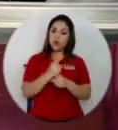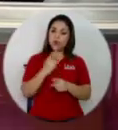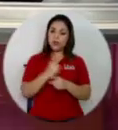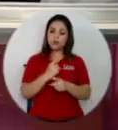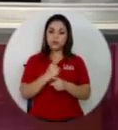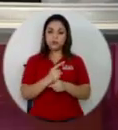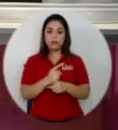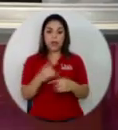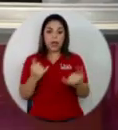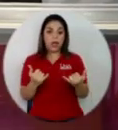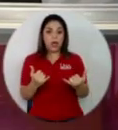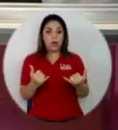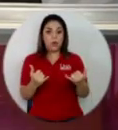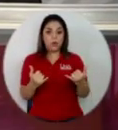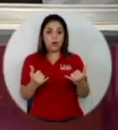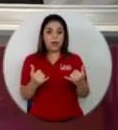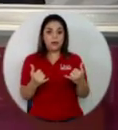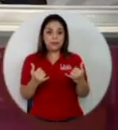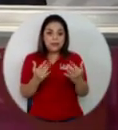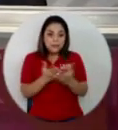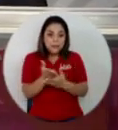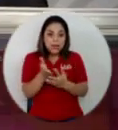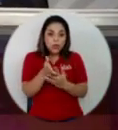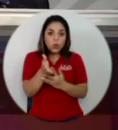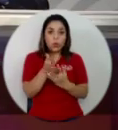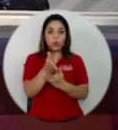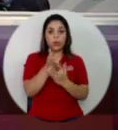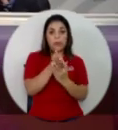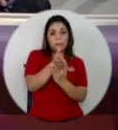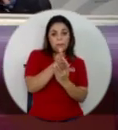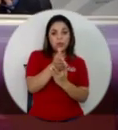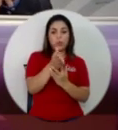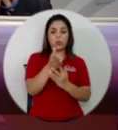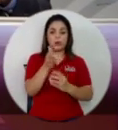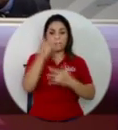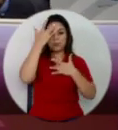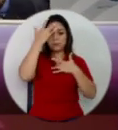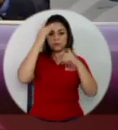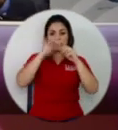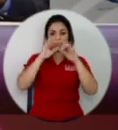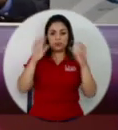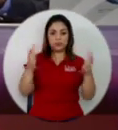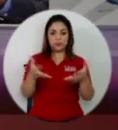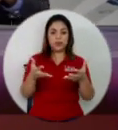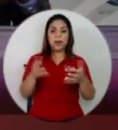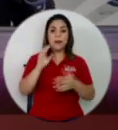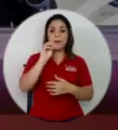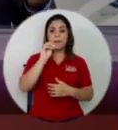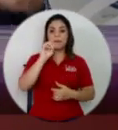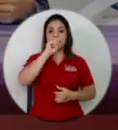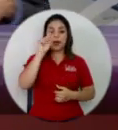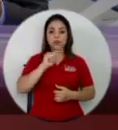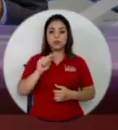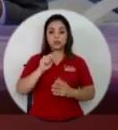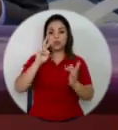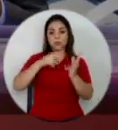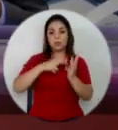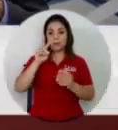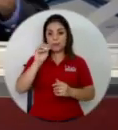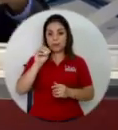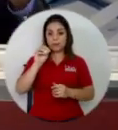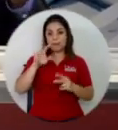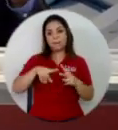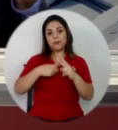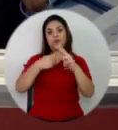de lo que se presentó con la pandemia, marzo del 2020, que aparece el primer caso en nuestro